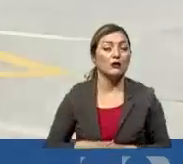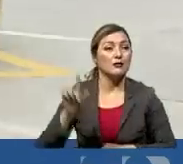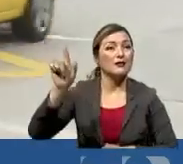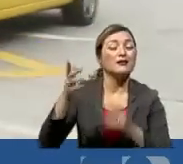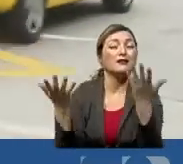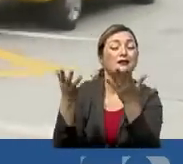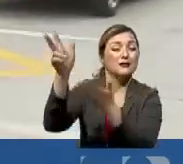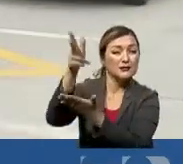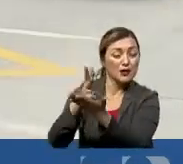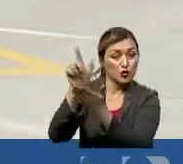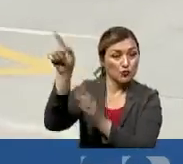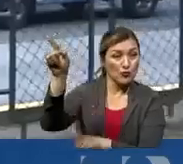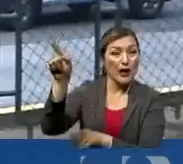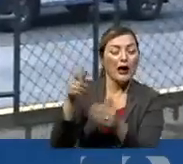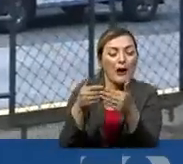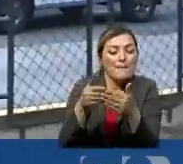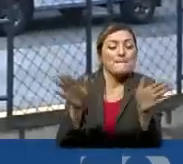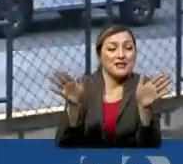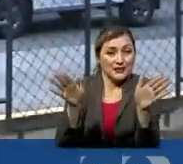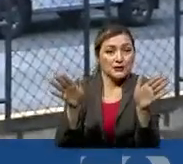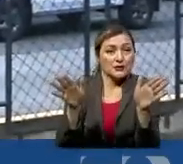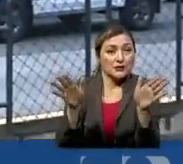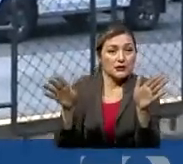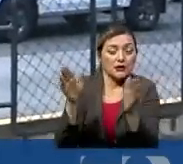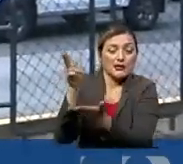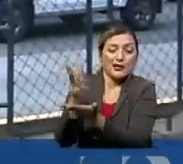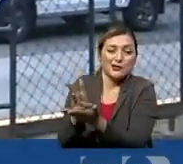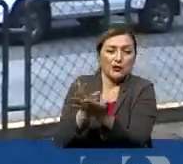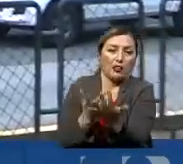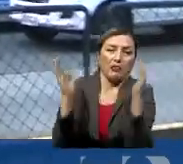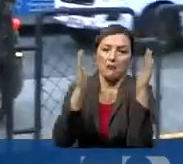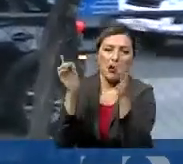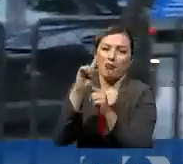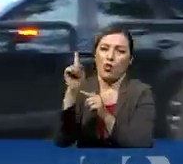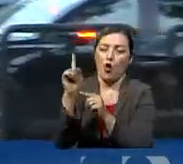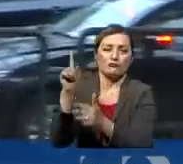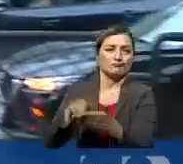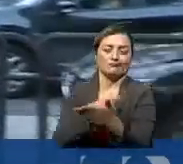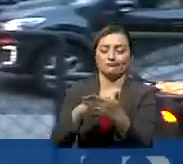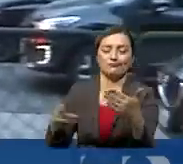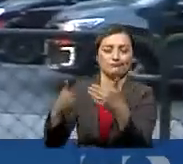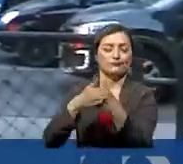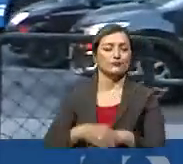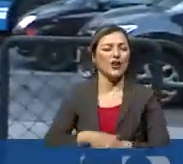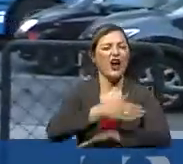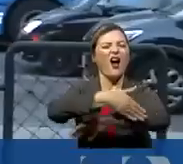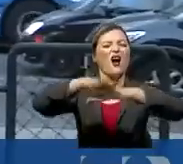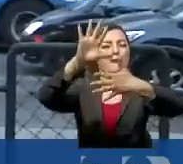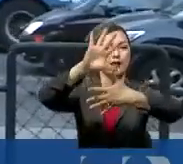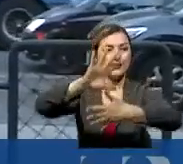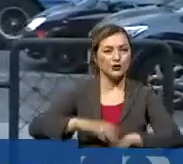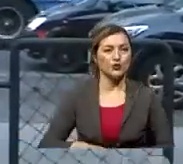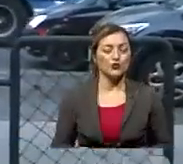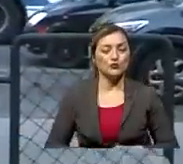del Seminario Mayor para que los usuarios ya no tengan que esperar en las estaciones temporales instaladas en la Avenida América. Alberto